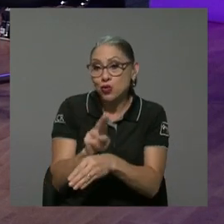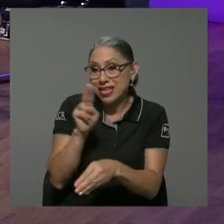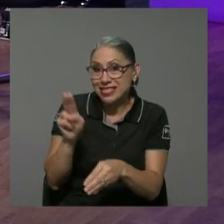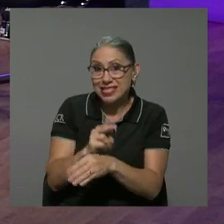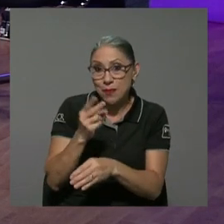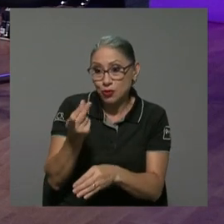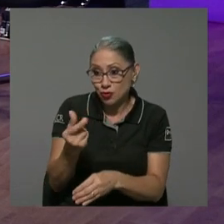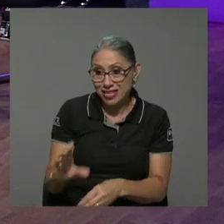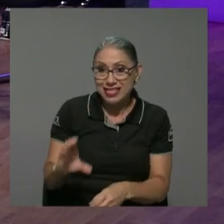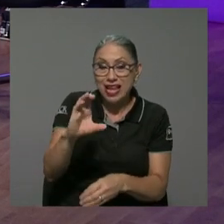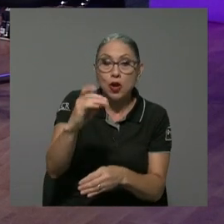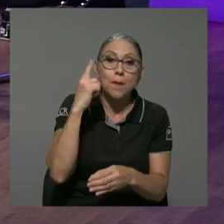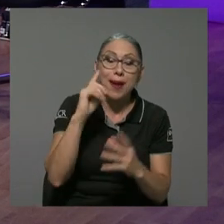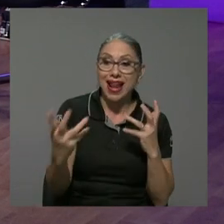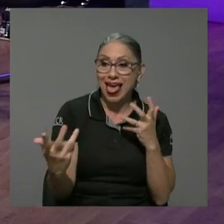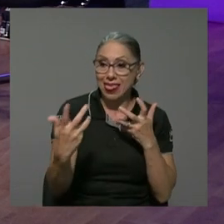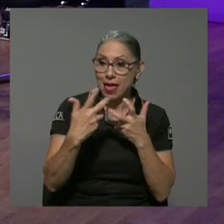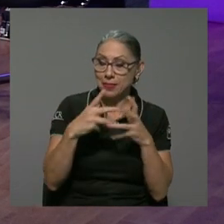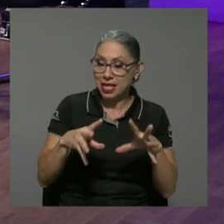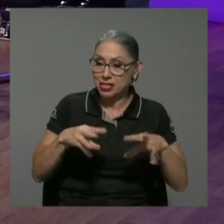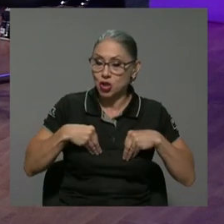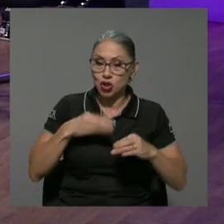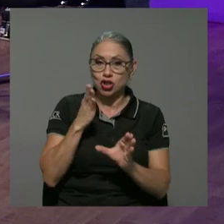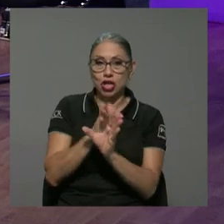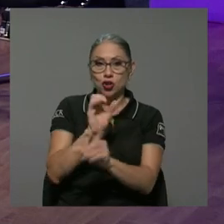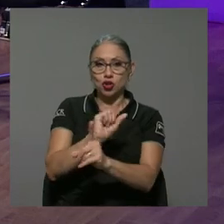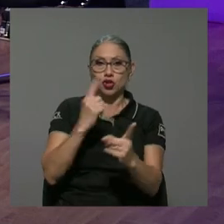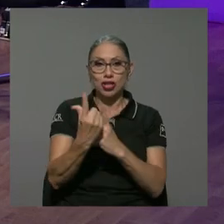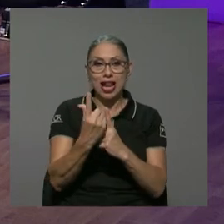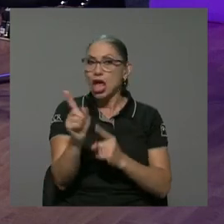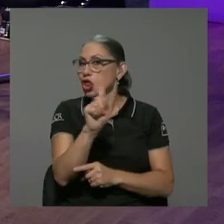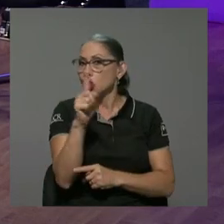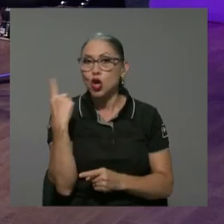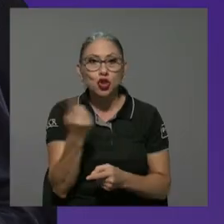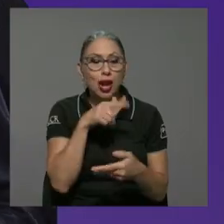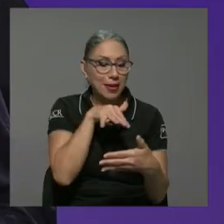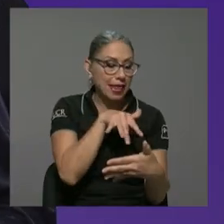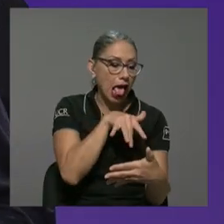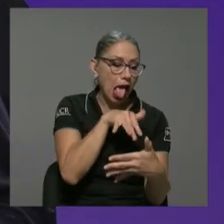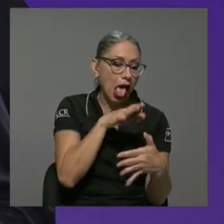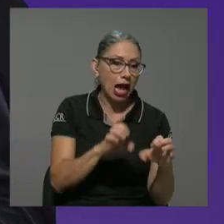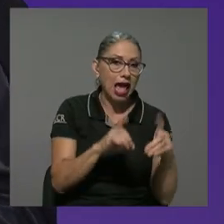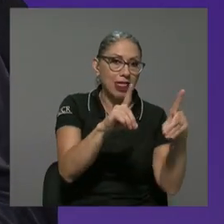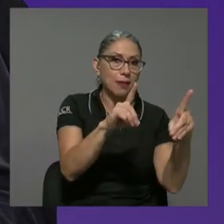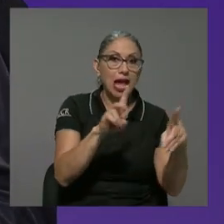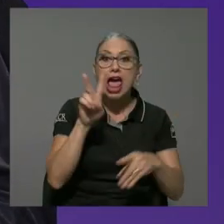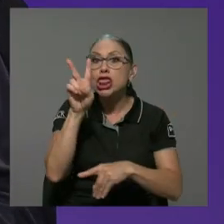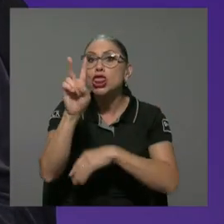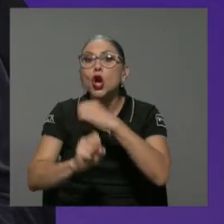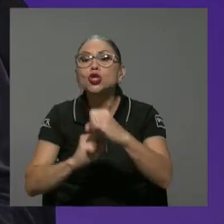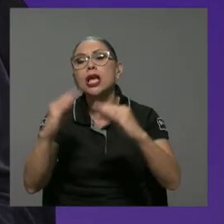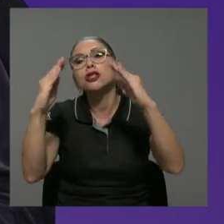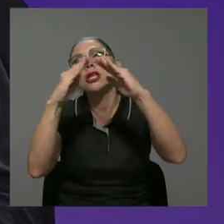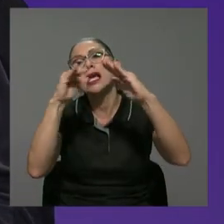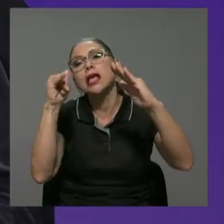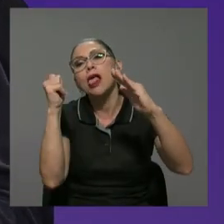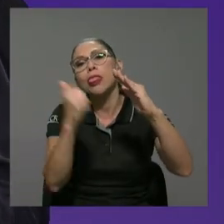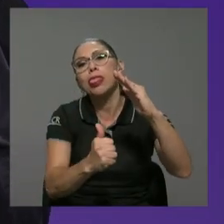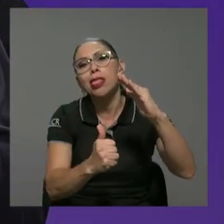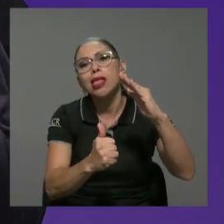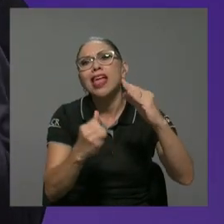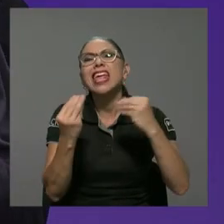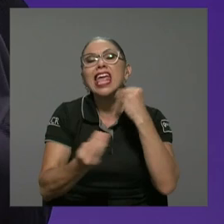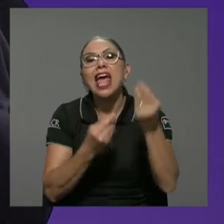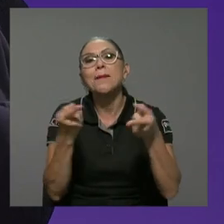decir, 2 años de estar en la casa tiene fallas de sociabilidad, lo estamos viendo en violencia en las escuelas y colegios. Es